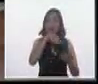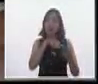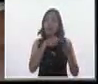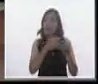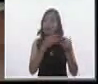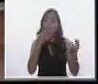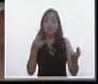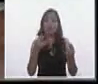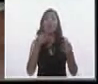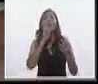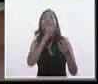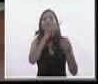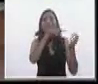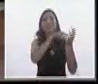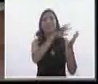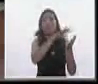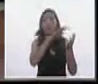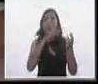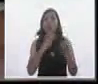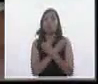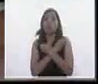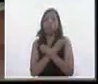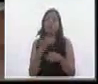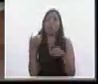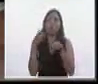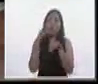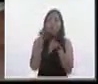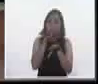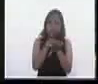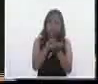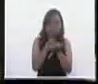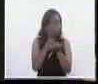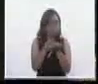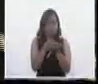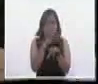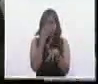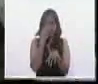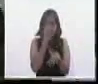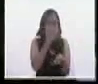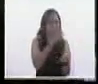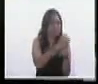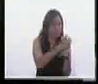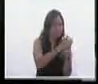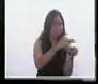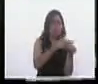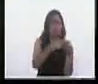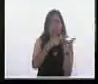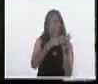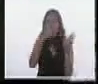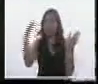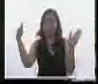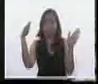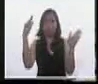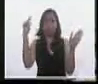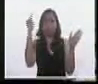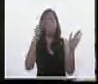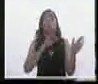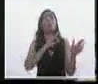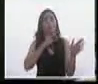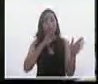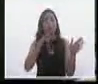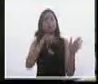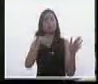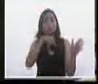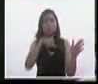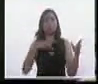educación incluyente donde en un espacio de aula desde la primaria hasta la universidad pueda estar alguien con discapacidad y